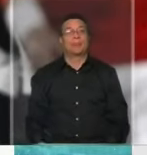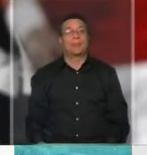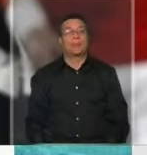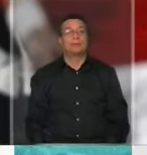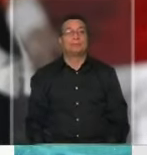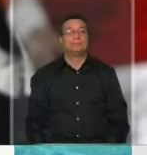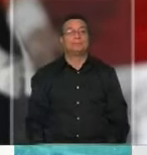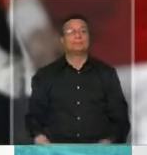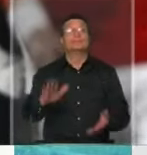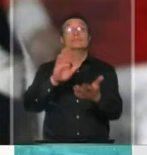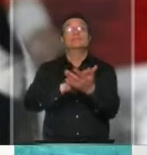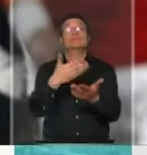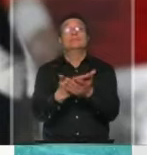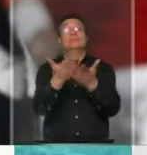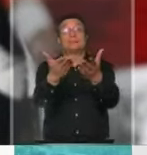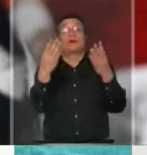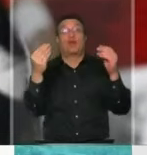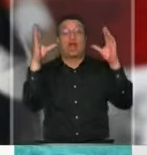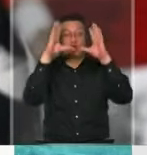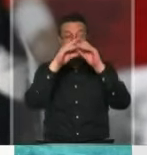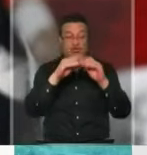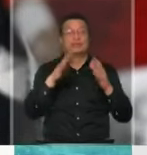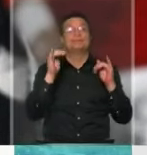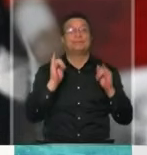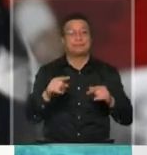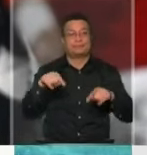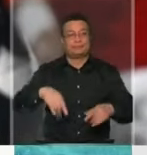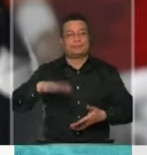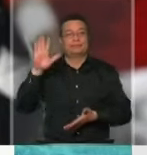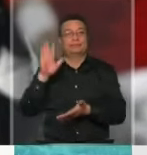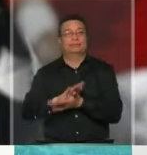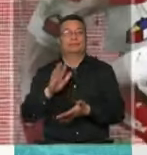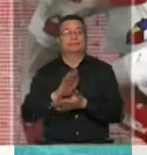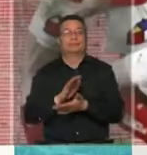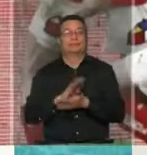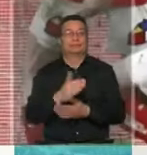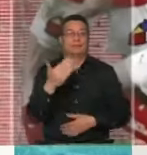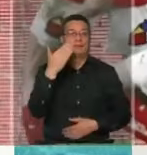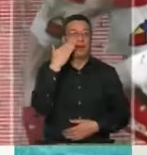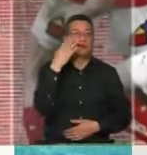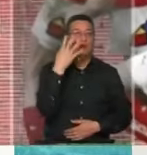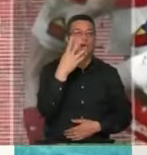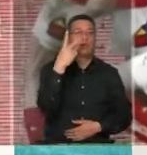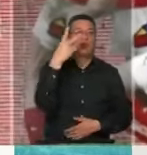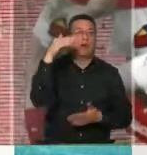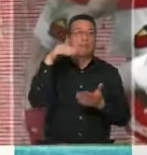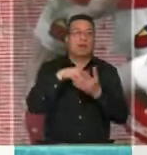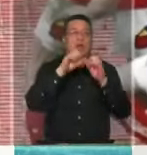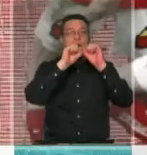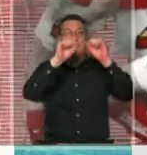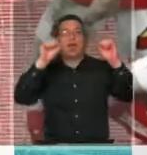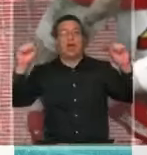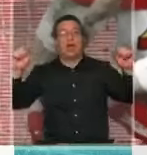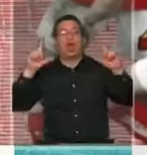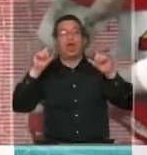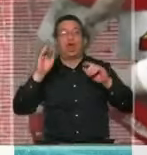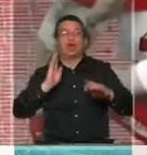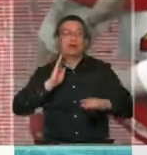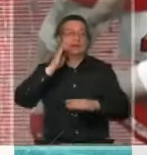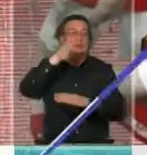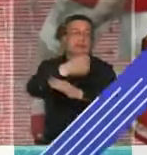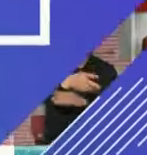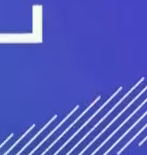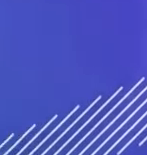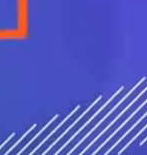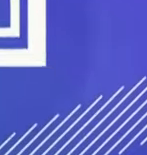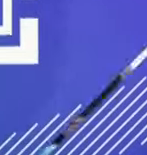Buenas noches. ¿Qué tal, Sole? Buenas noches, ¿cómo estás? Acá una fiesta absoluta, fueron casi 42.000 los hinchas de Colo-Colo que llegaron a ver este clásico, un partido que se